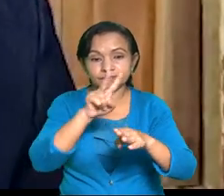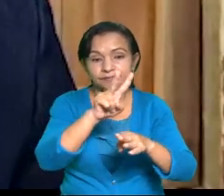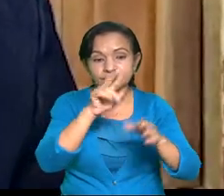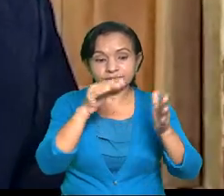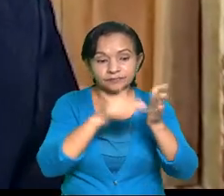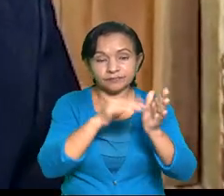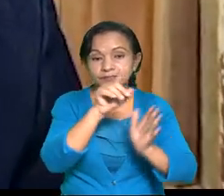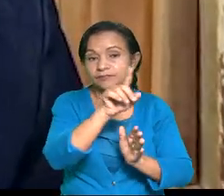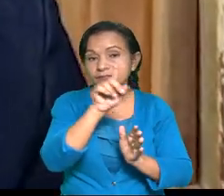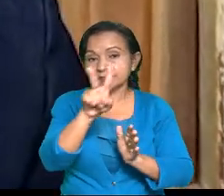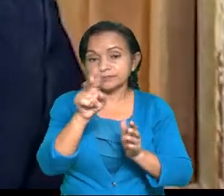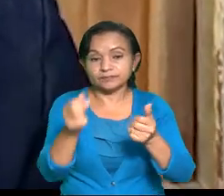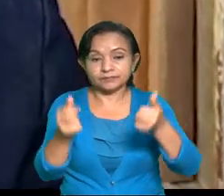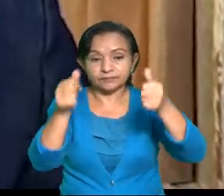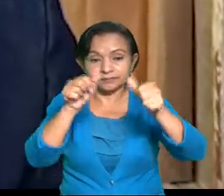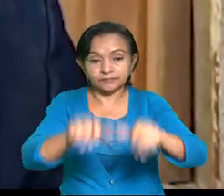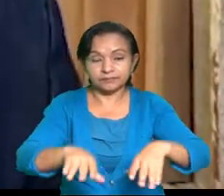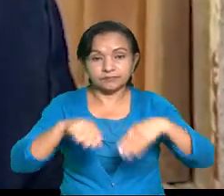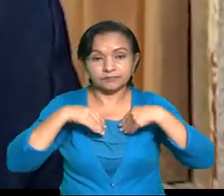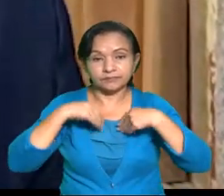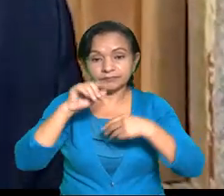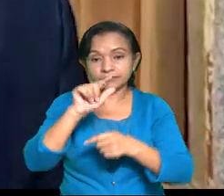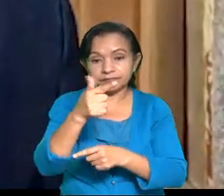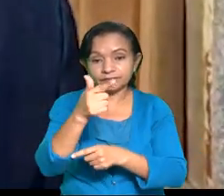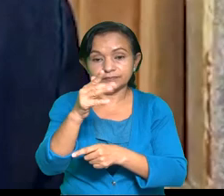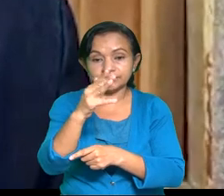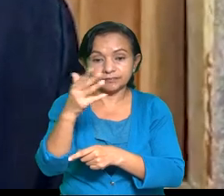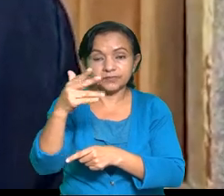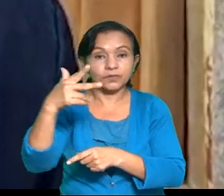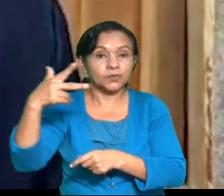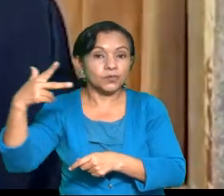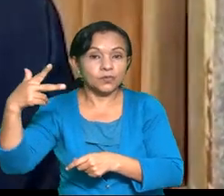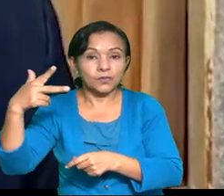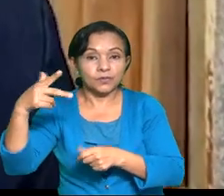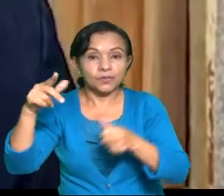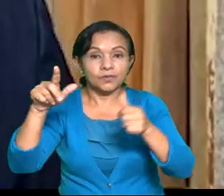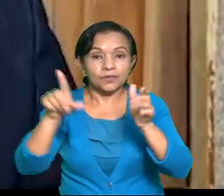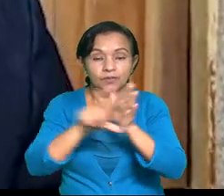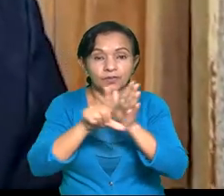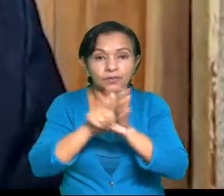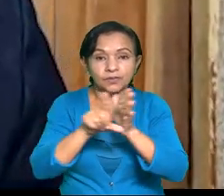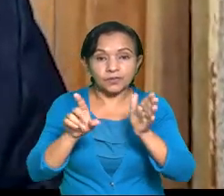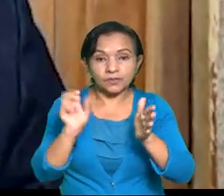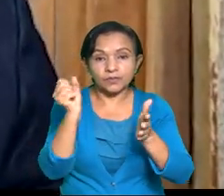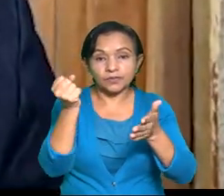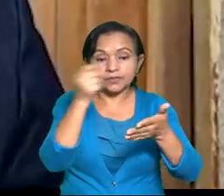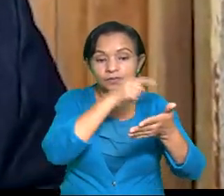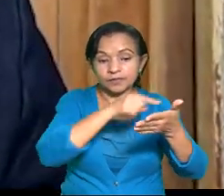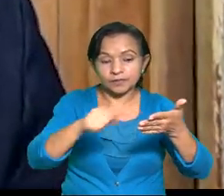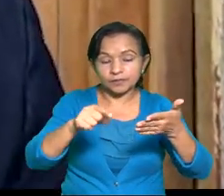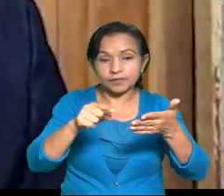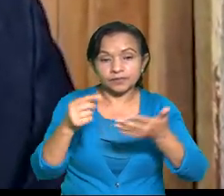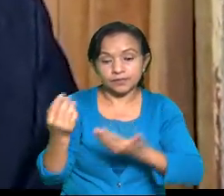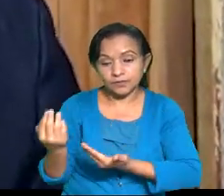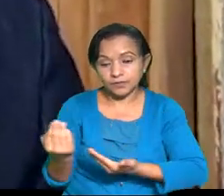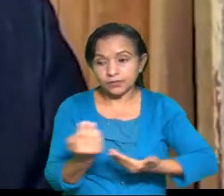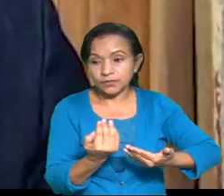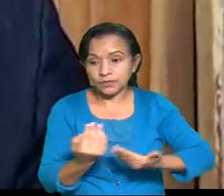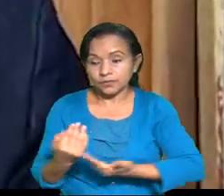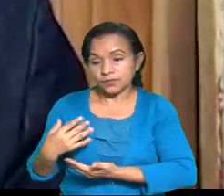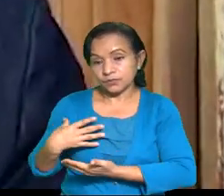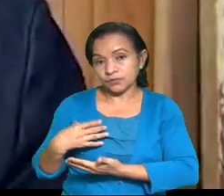2012 aprobó la ley 798, que es la ley que promueve la semana de la lactancia materna, que